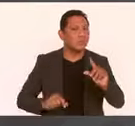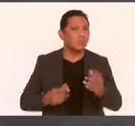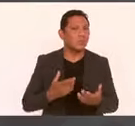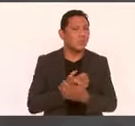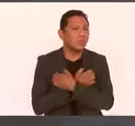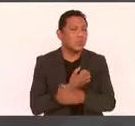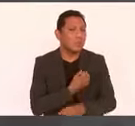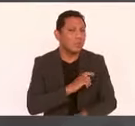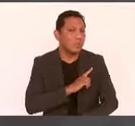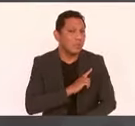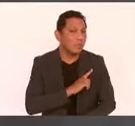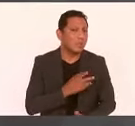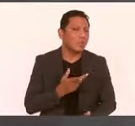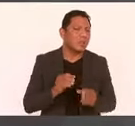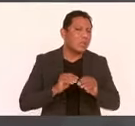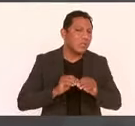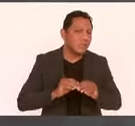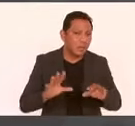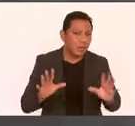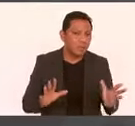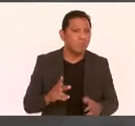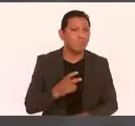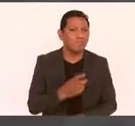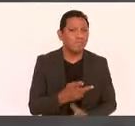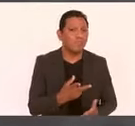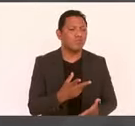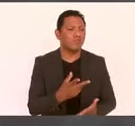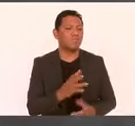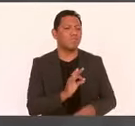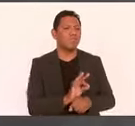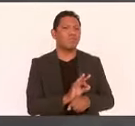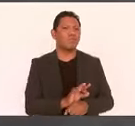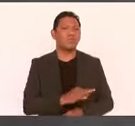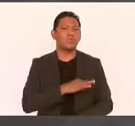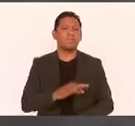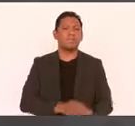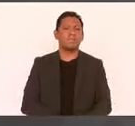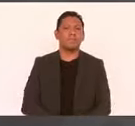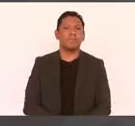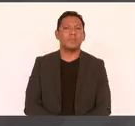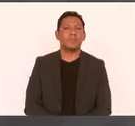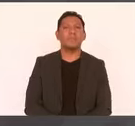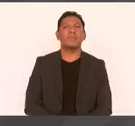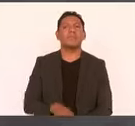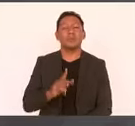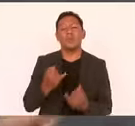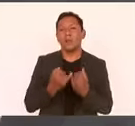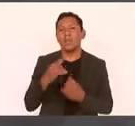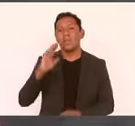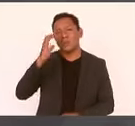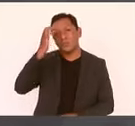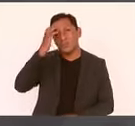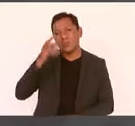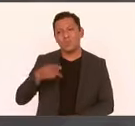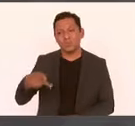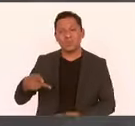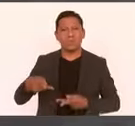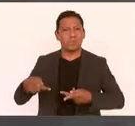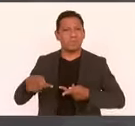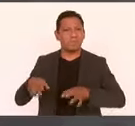salud y por supuesto en su posibilidad de futuro. Pero también hay que reconocer que su plan va más allá,